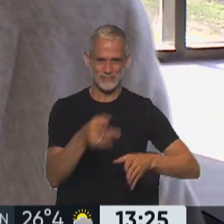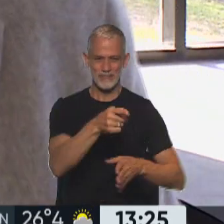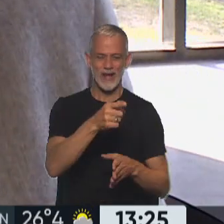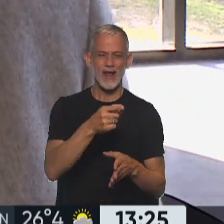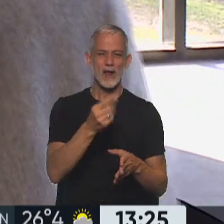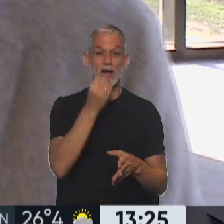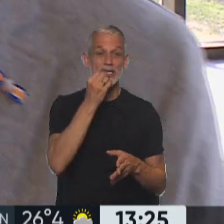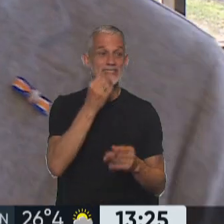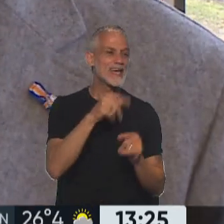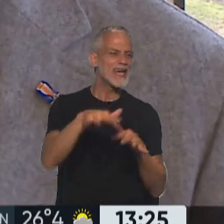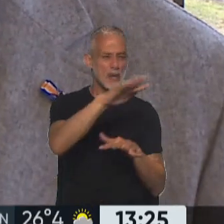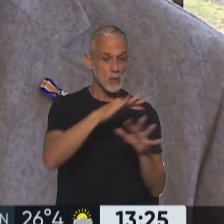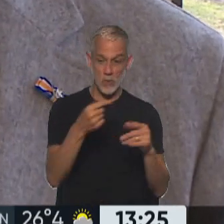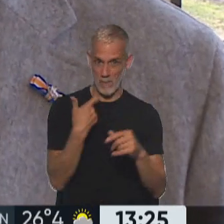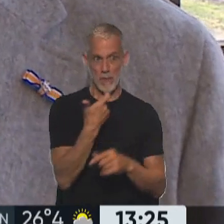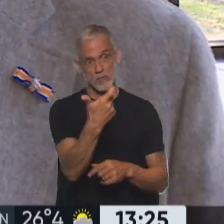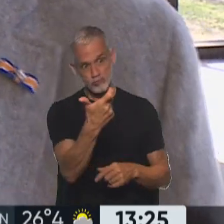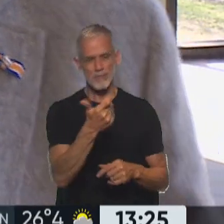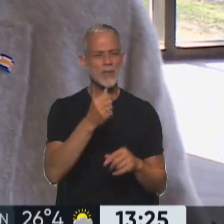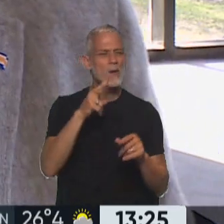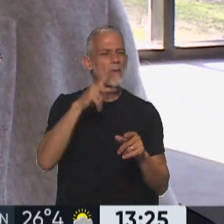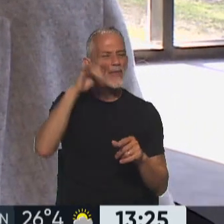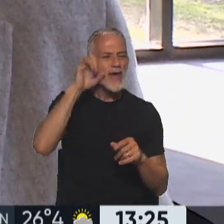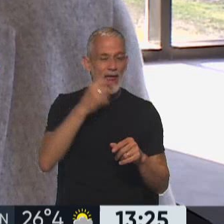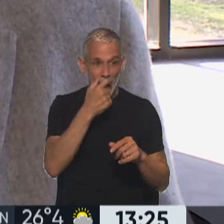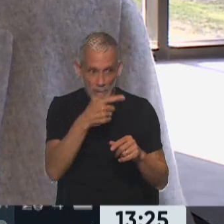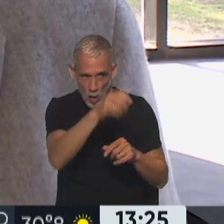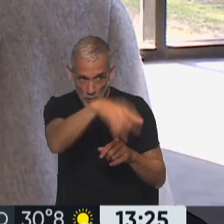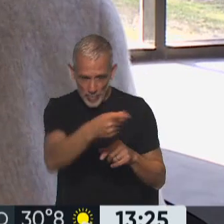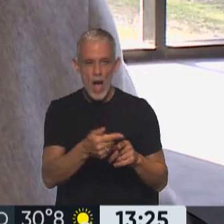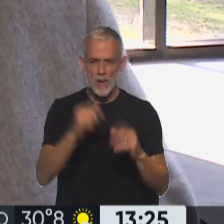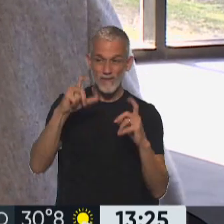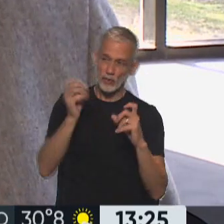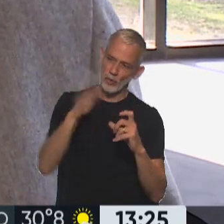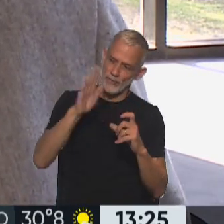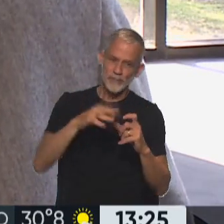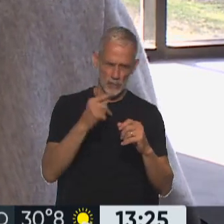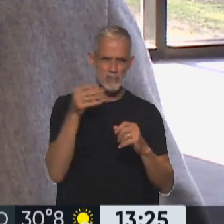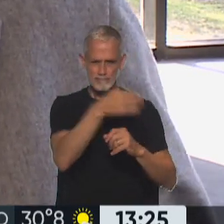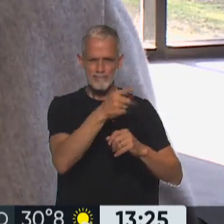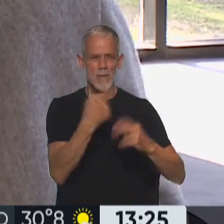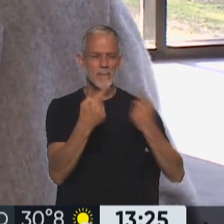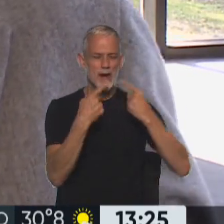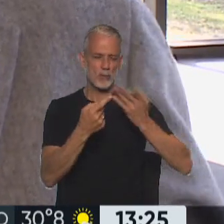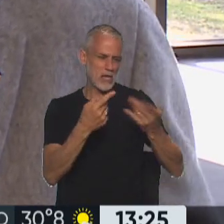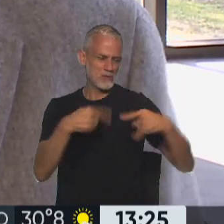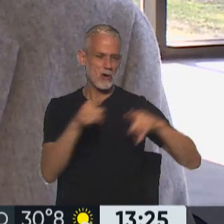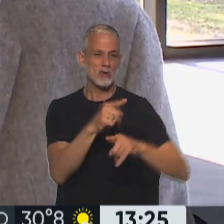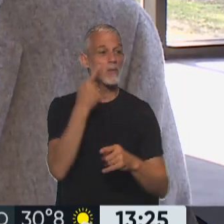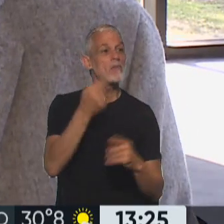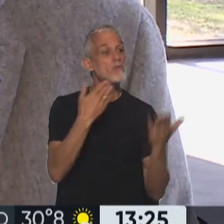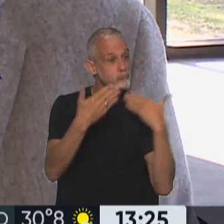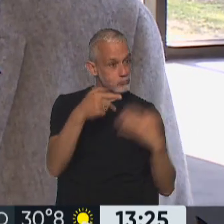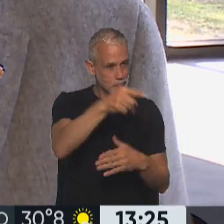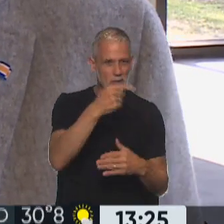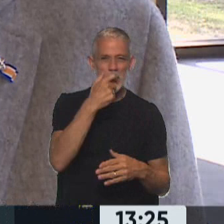cena y he visto Videla estaba. Entonces he dicho a mi fotógrafo, voy a Videla y voy a hacer un interview